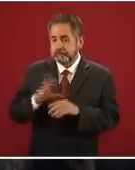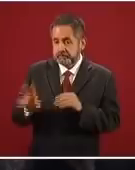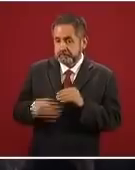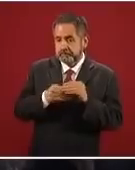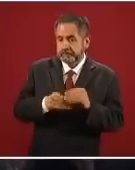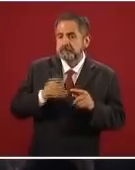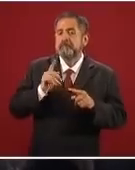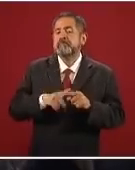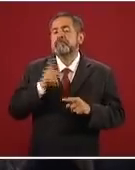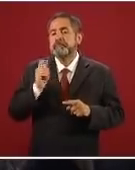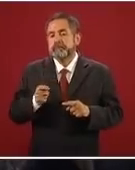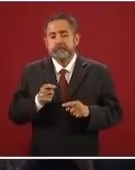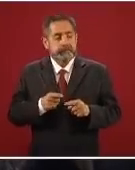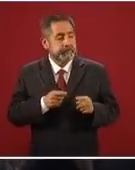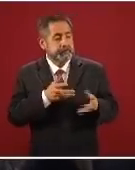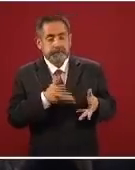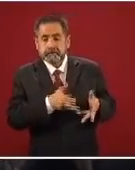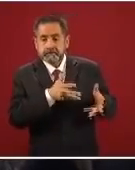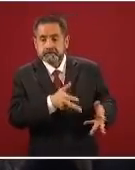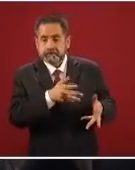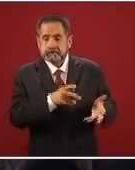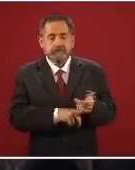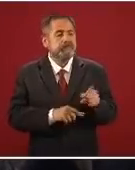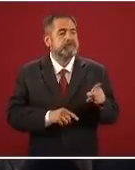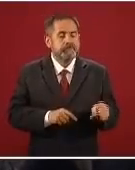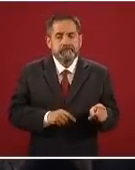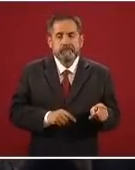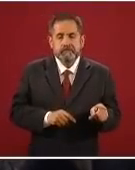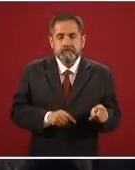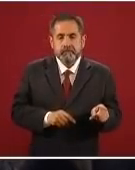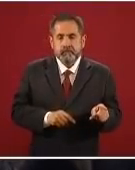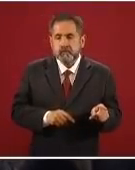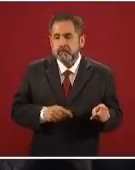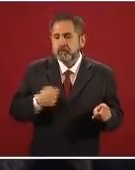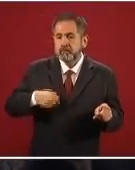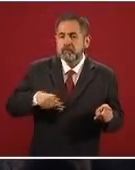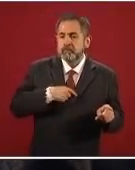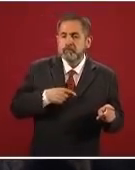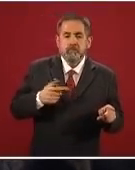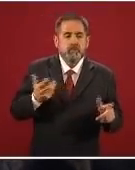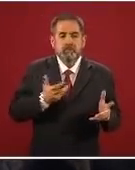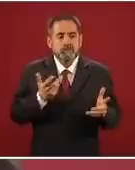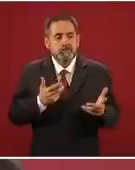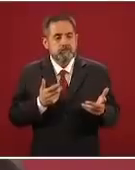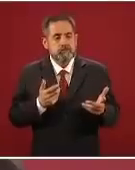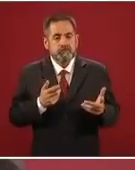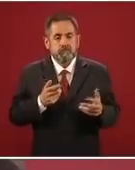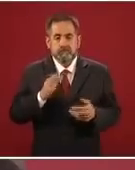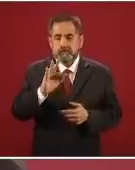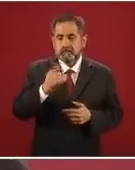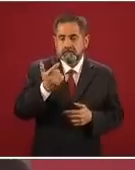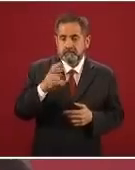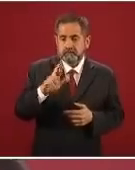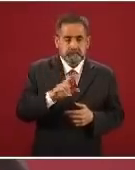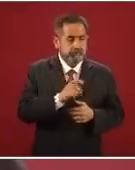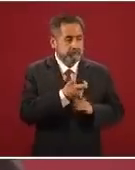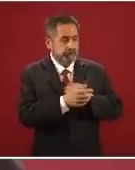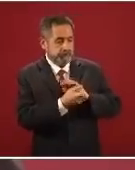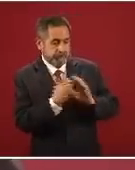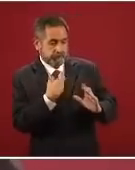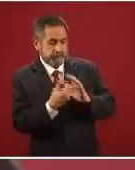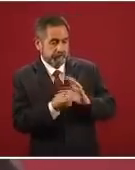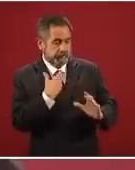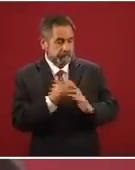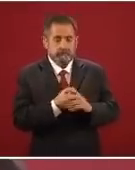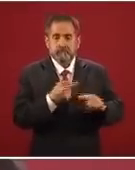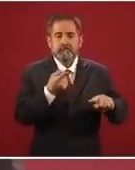recursos ocioso, estamos en constante, están llegando constantemente recursos de la Fiscalía General de la República, de ese combate